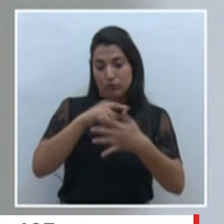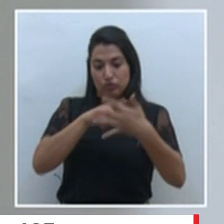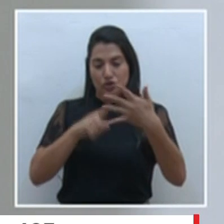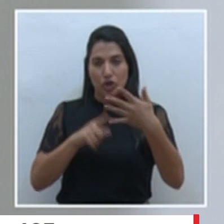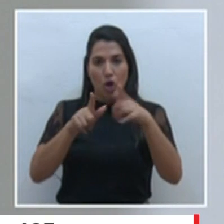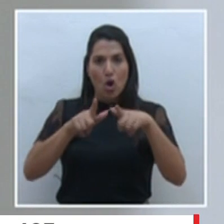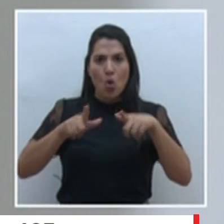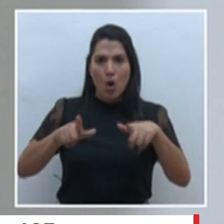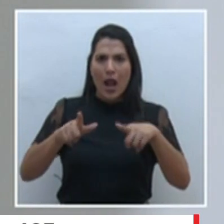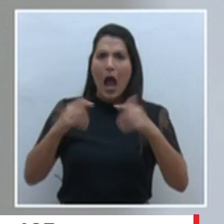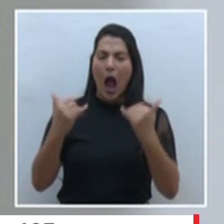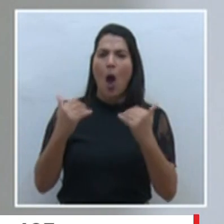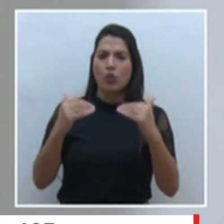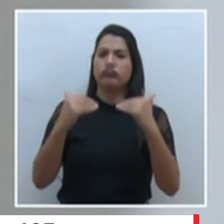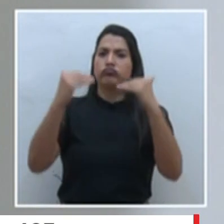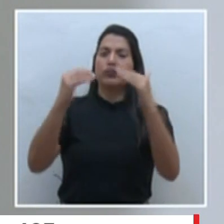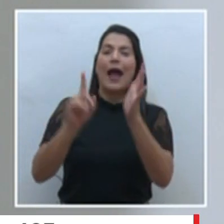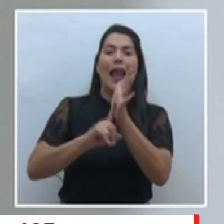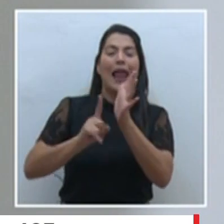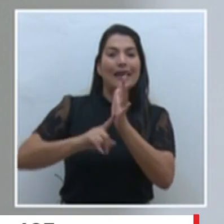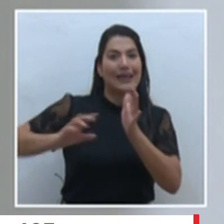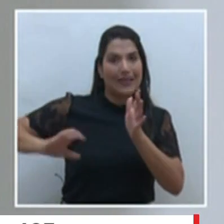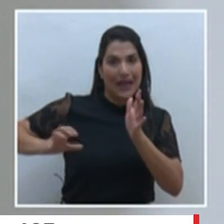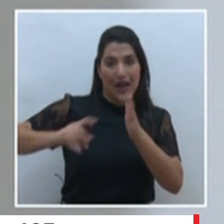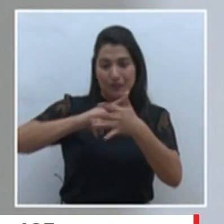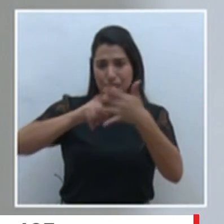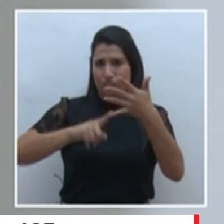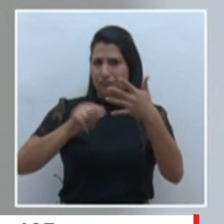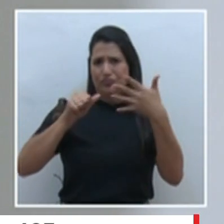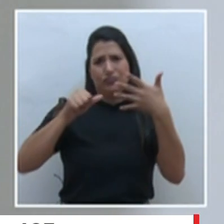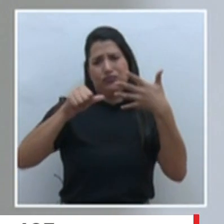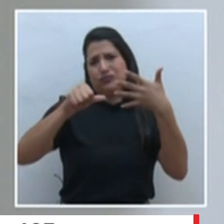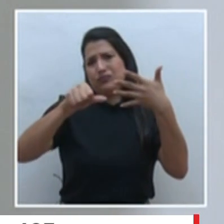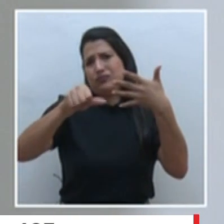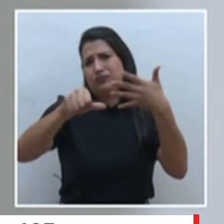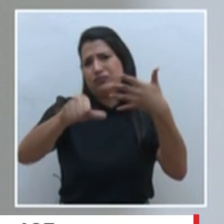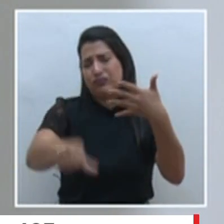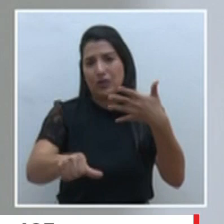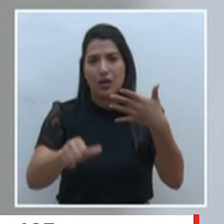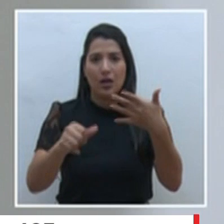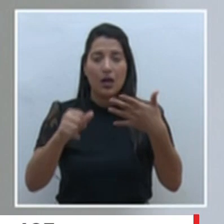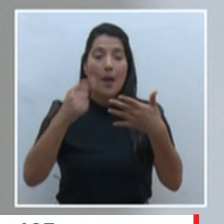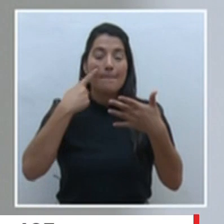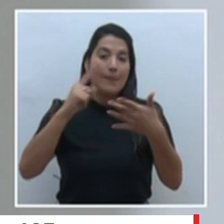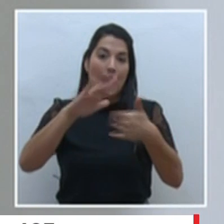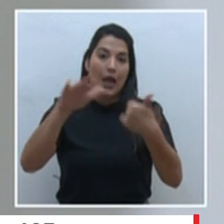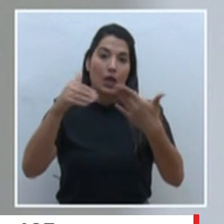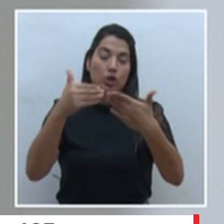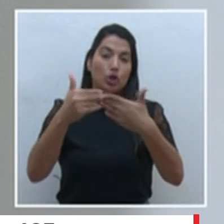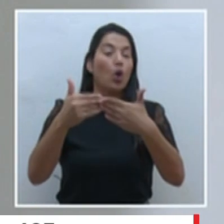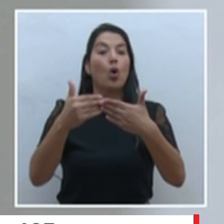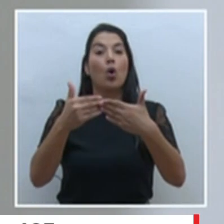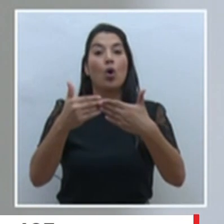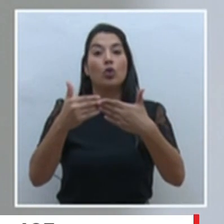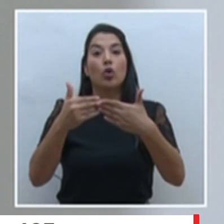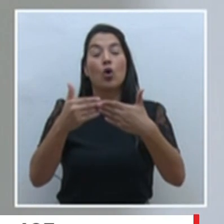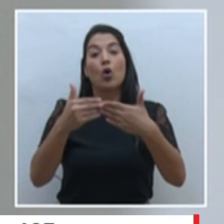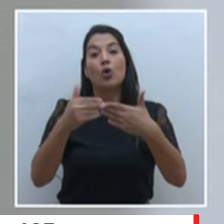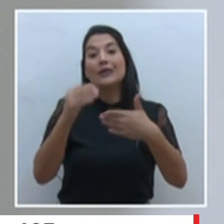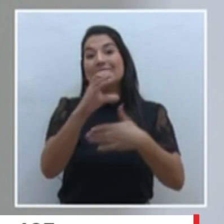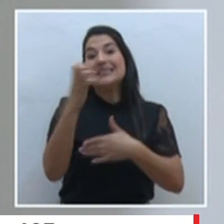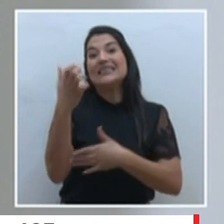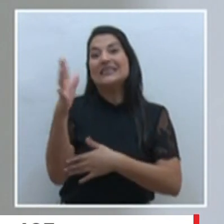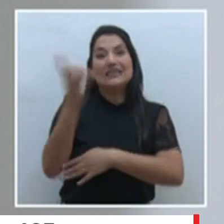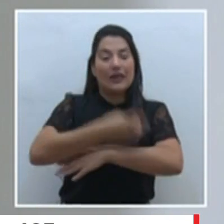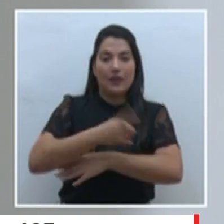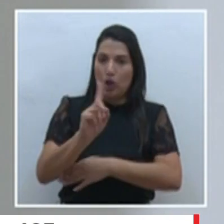lugares se va a hacer una alerta anaranjada y que eso se va a mantener estrictamente para el resto del país por 15 días. O sea, esto es